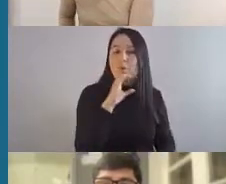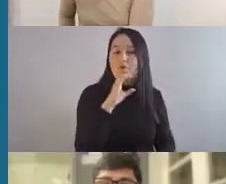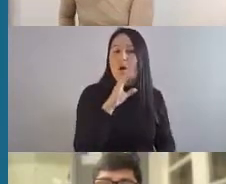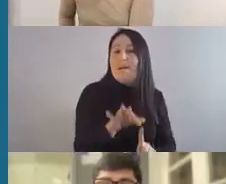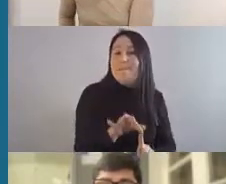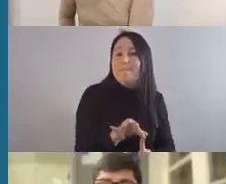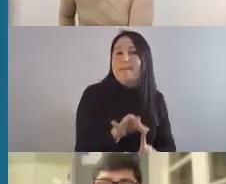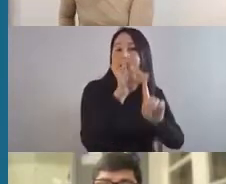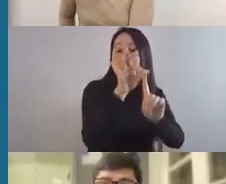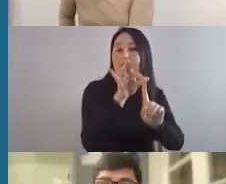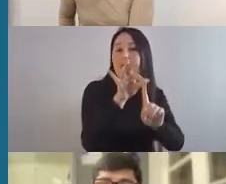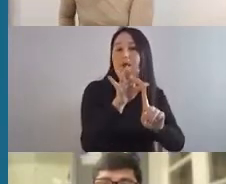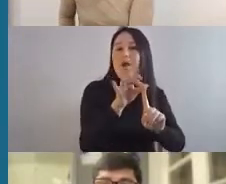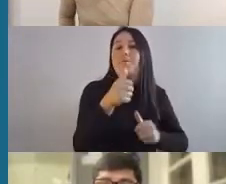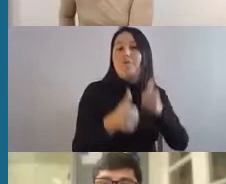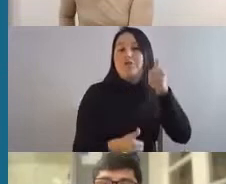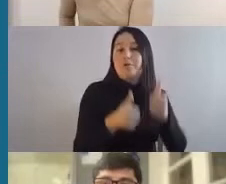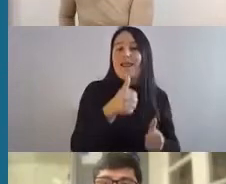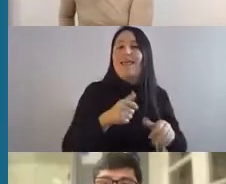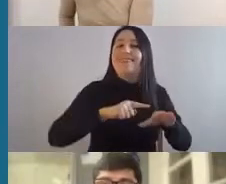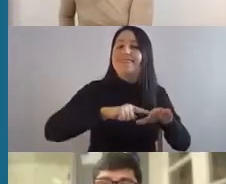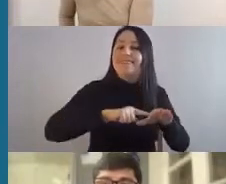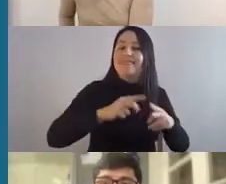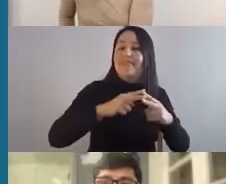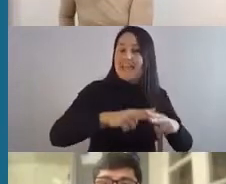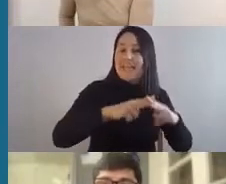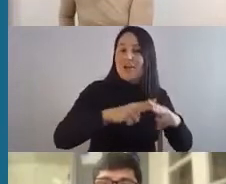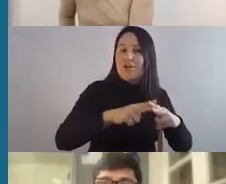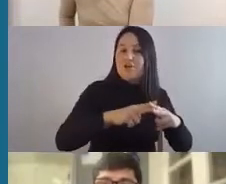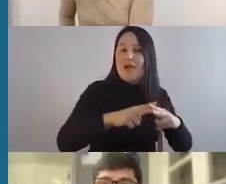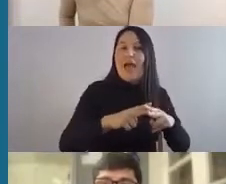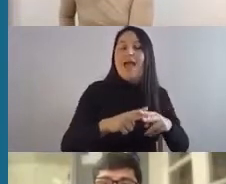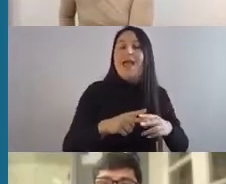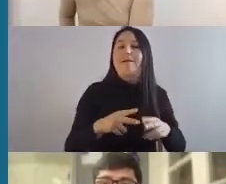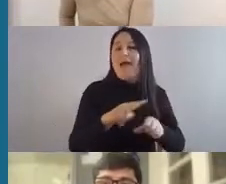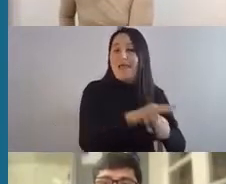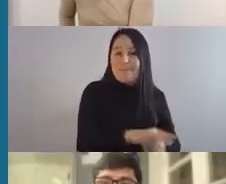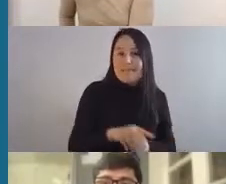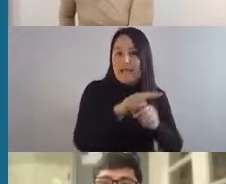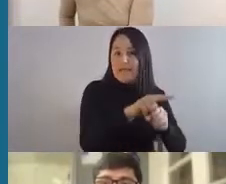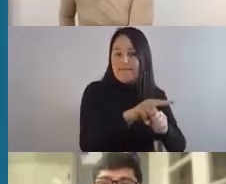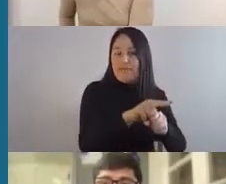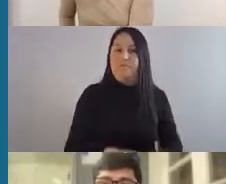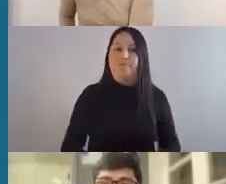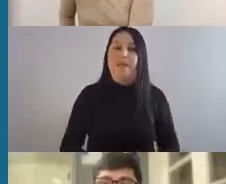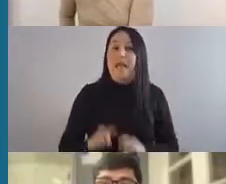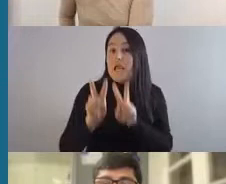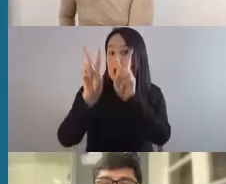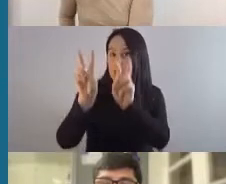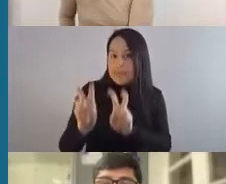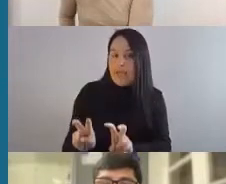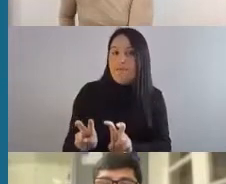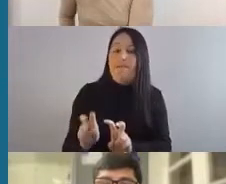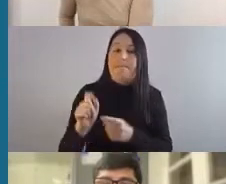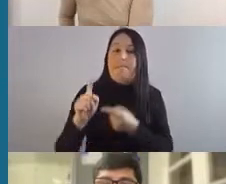profesionales técnicos administrativos, ¿ya? De distintas instituciones. Y los contenidos están basados primero en la lengua